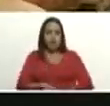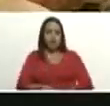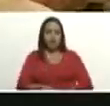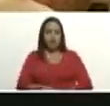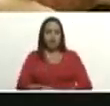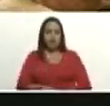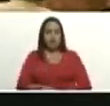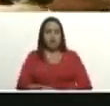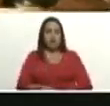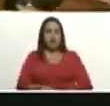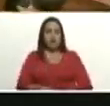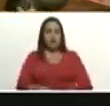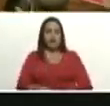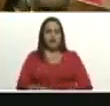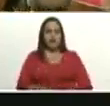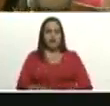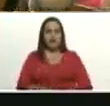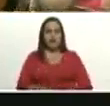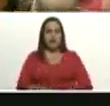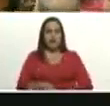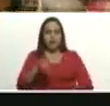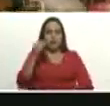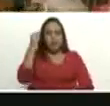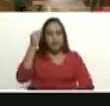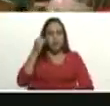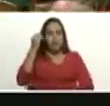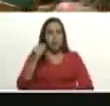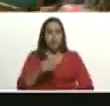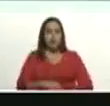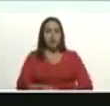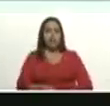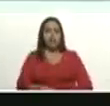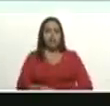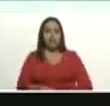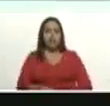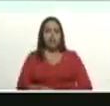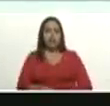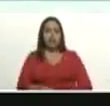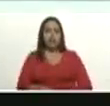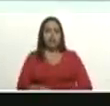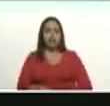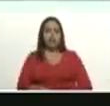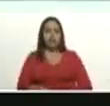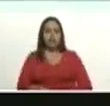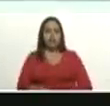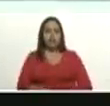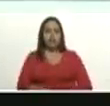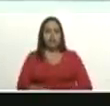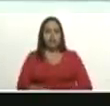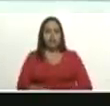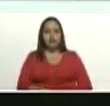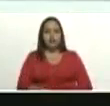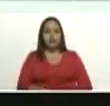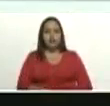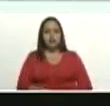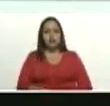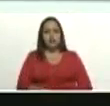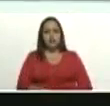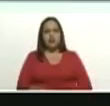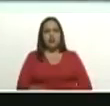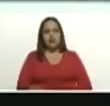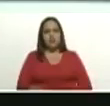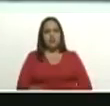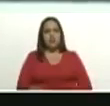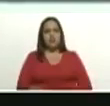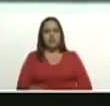para el mundo. ¿Qué piensas tú, Ñañe? Primero agradecerle, presidente, como todos los años, no solo por recibir acá al gremio